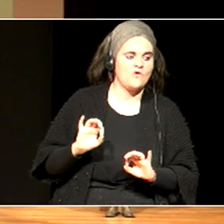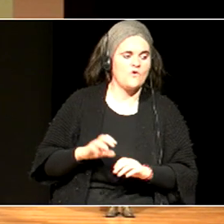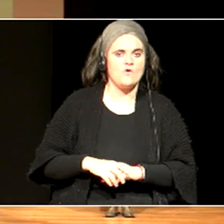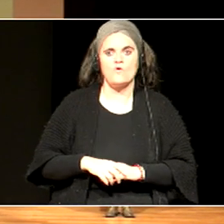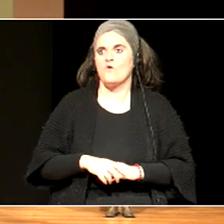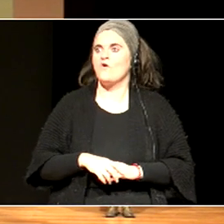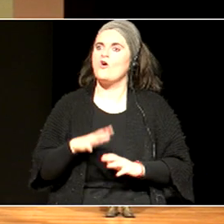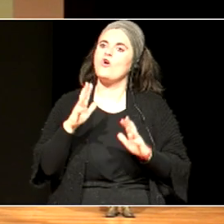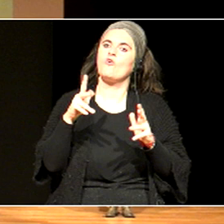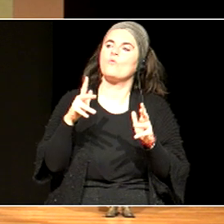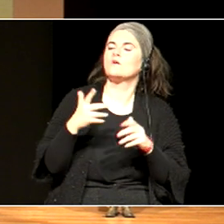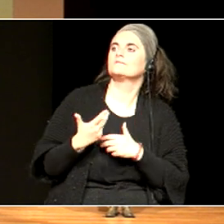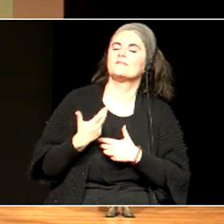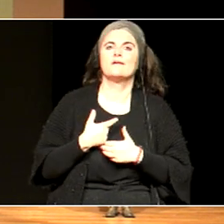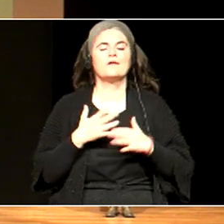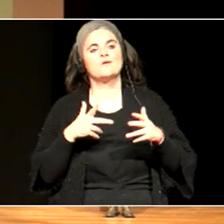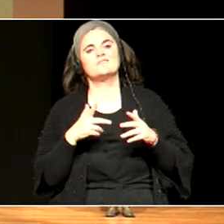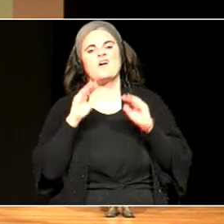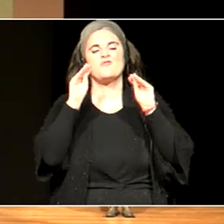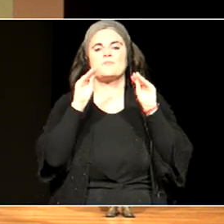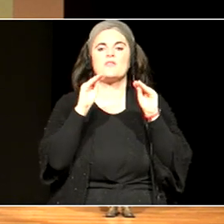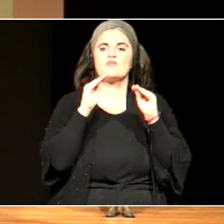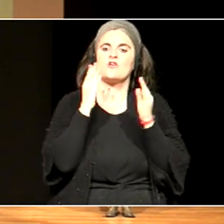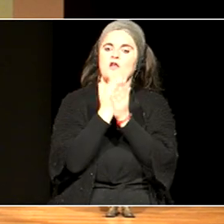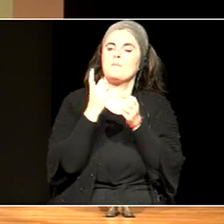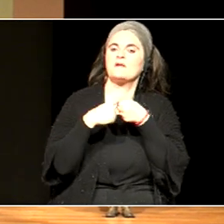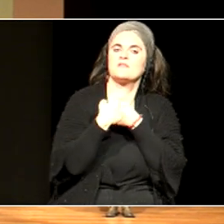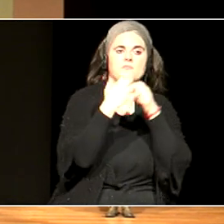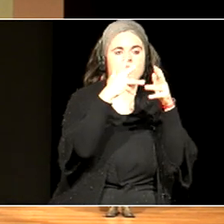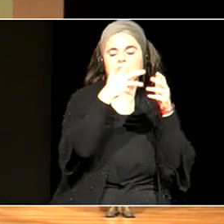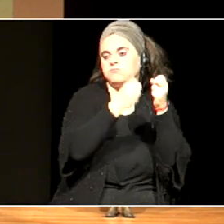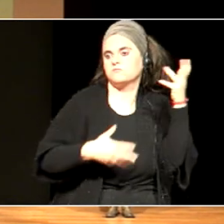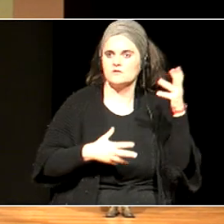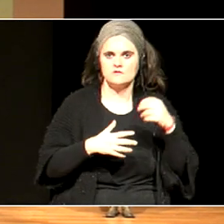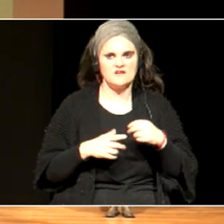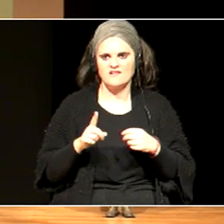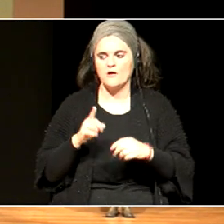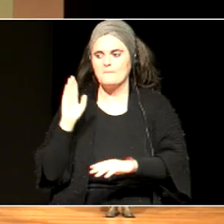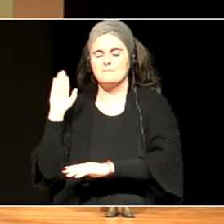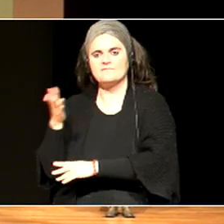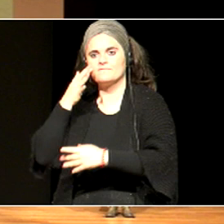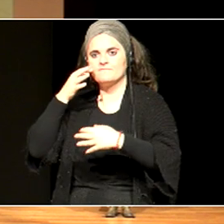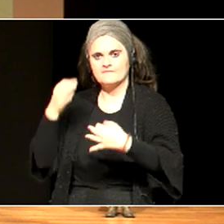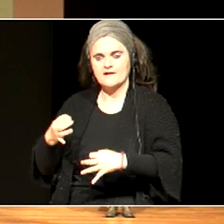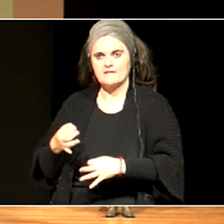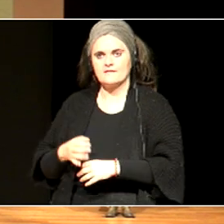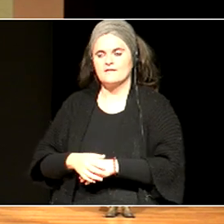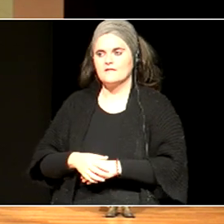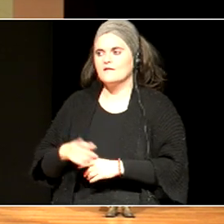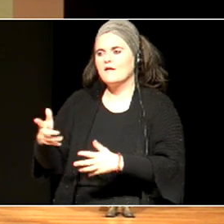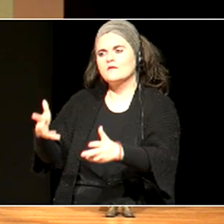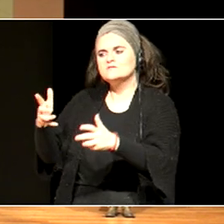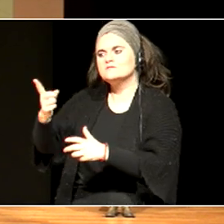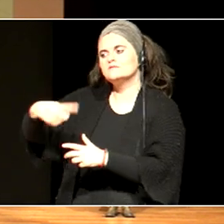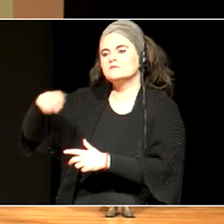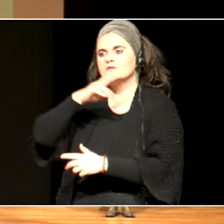gente en cursos de formación tanto eso no de impacto real que hemos conseguido en estos niños que